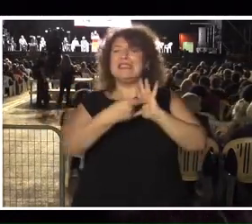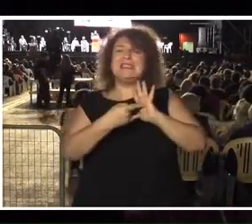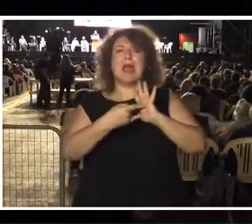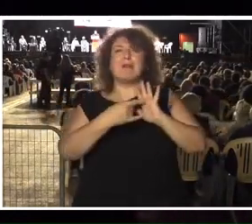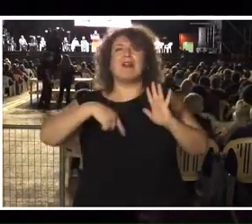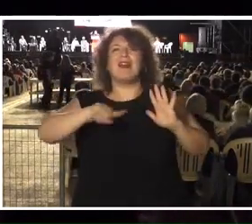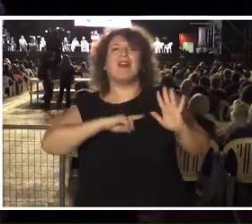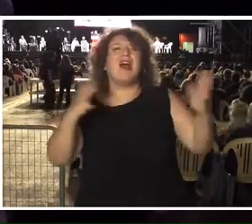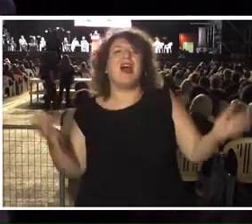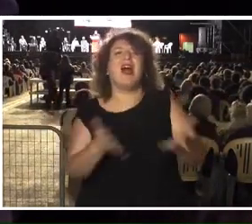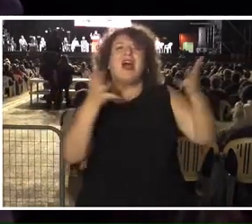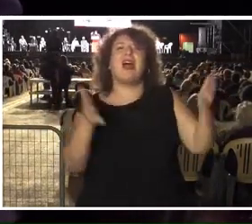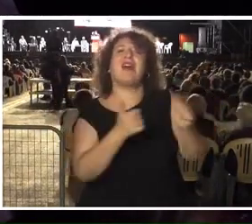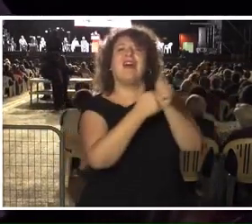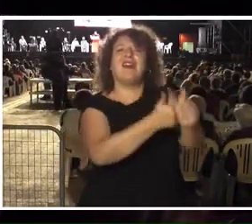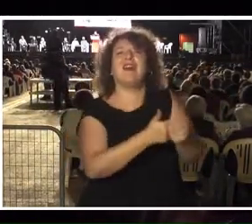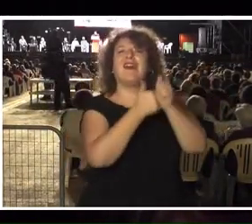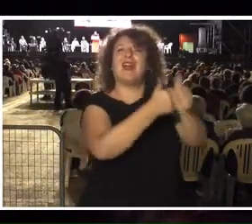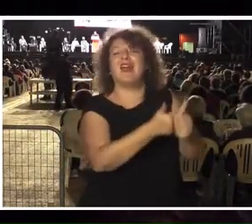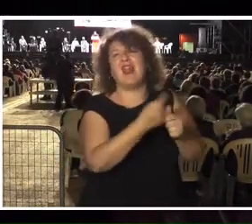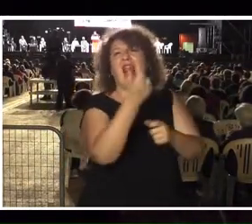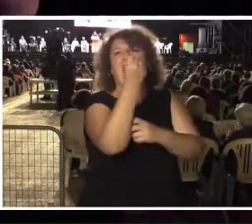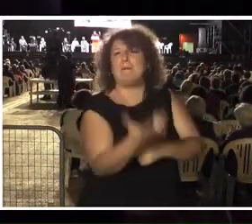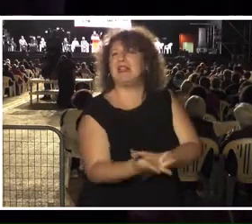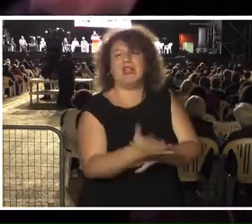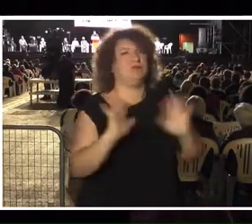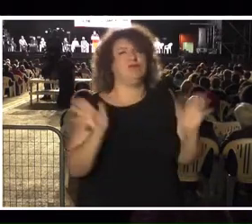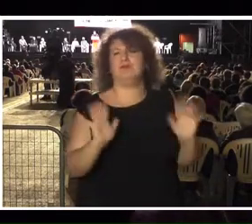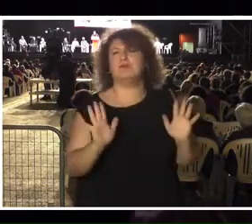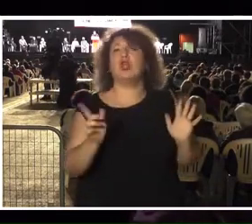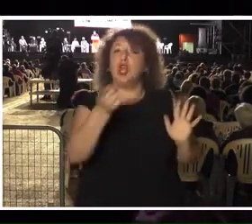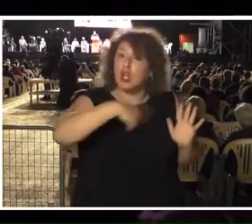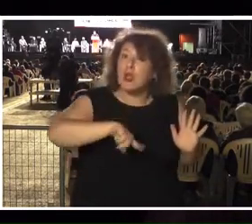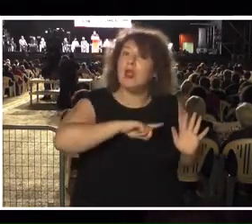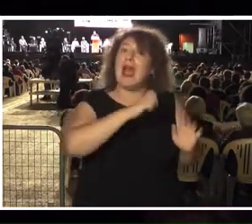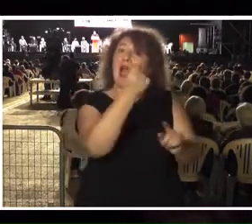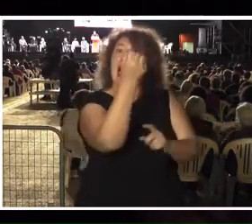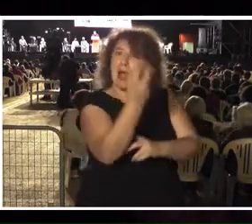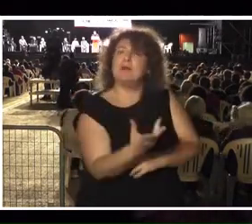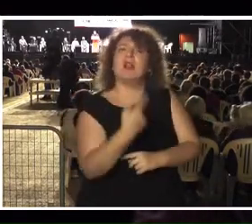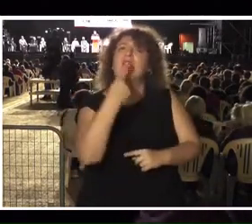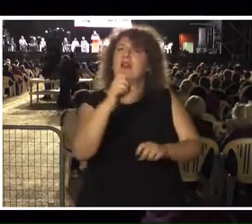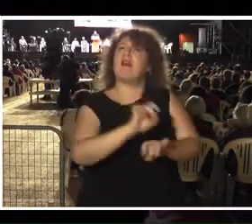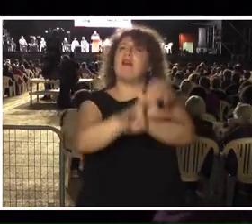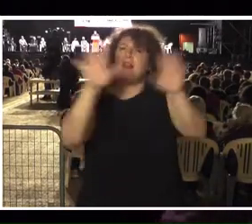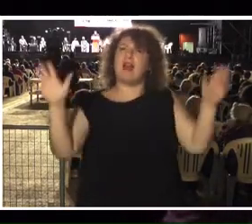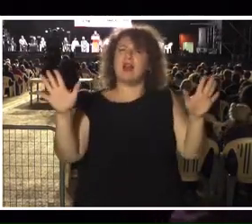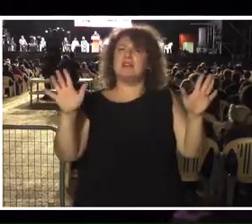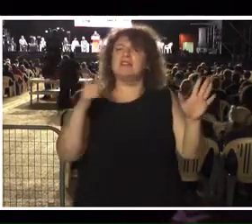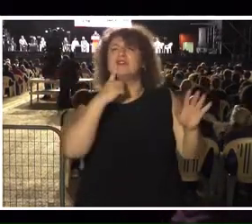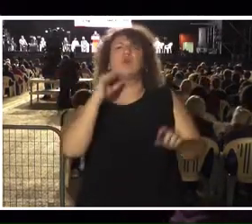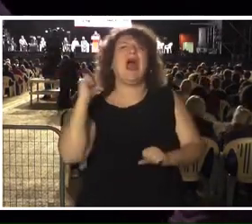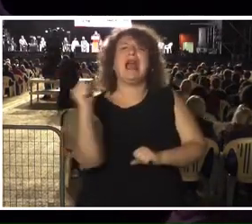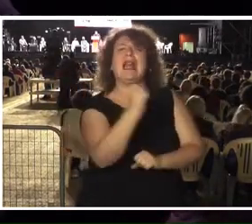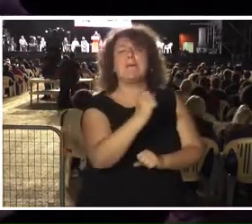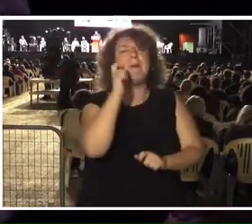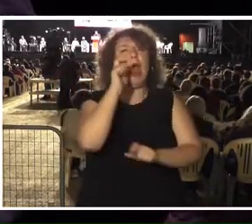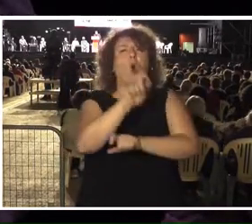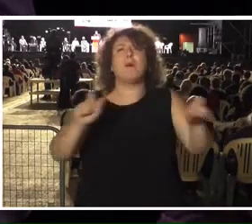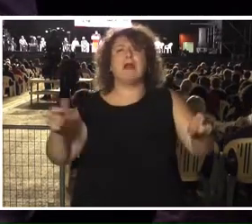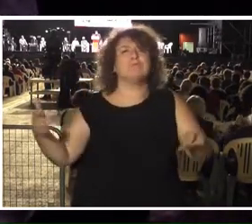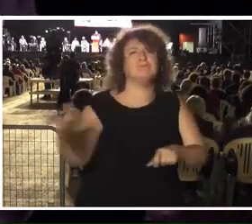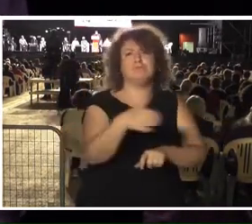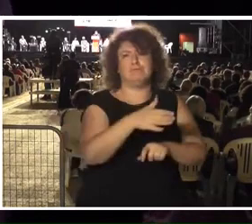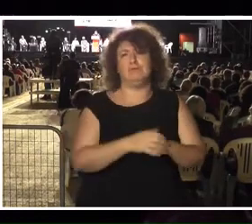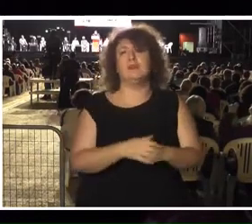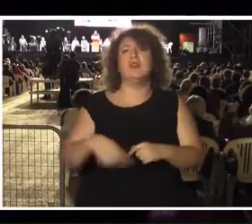los palafraneros del orden capitalista. Porque el capitalismo, es hora de decirlo alto y claro, es un crimen de lesa humanidad. La